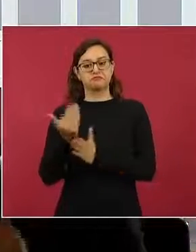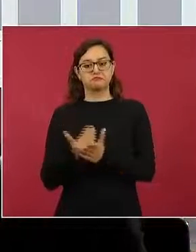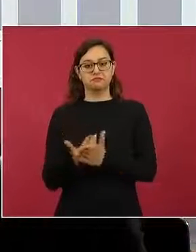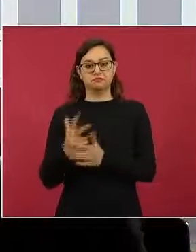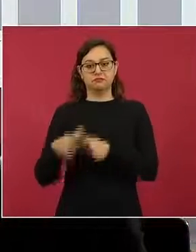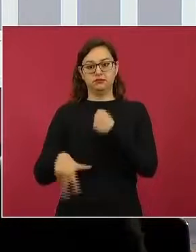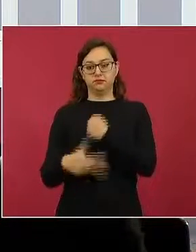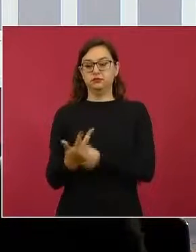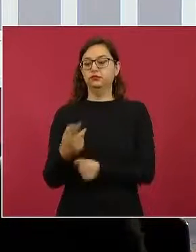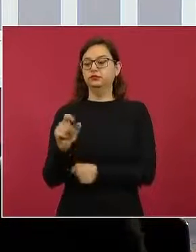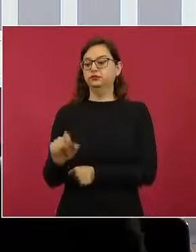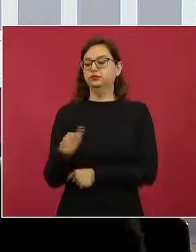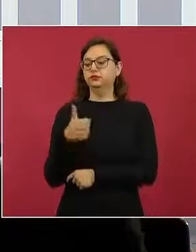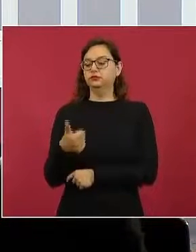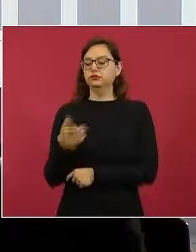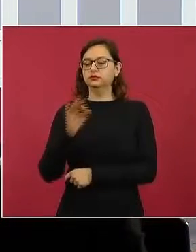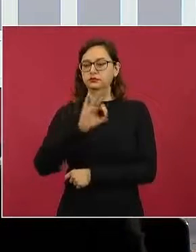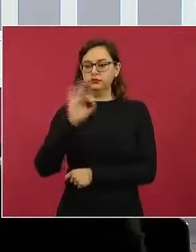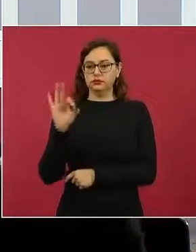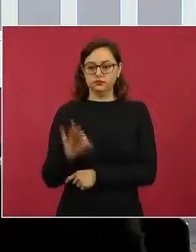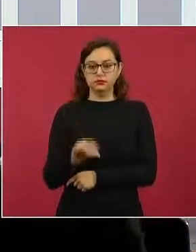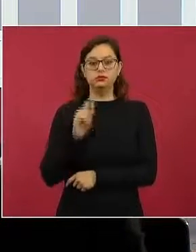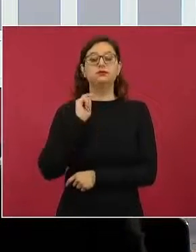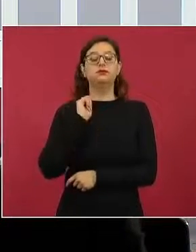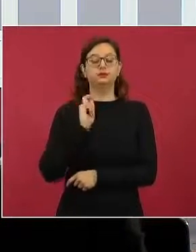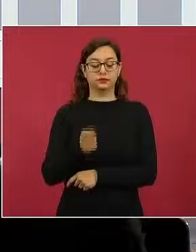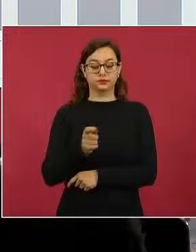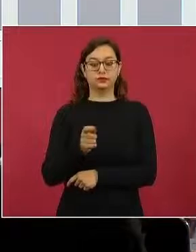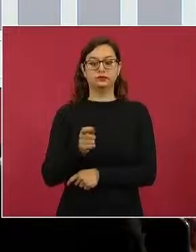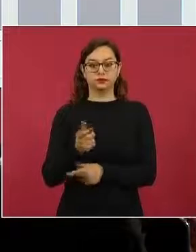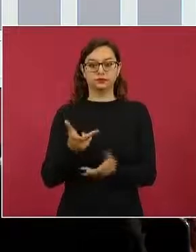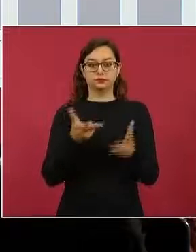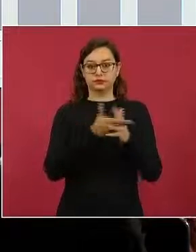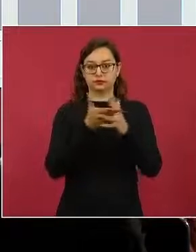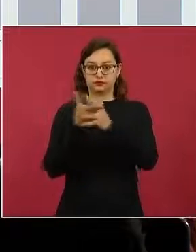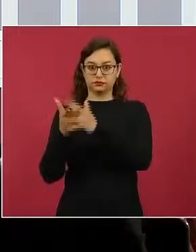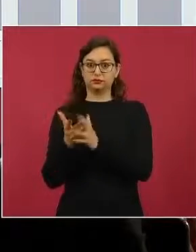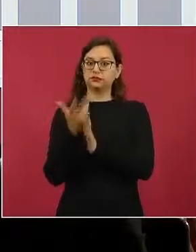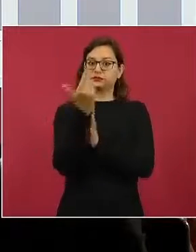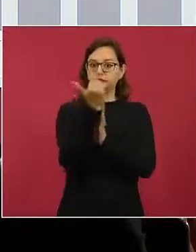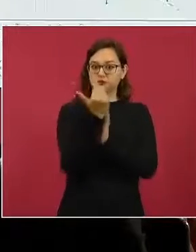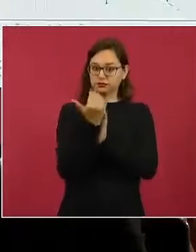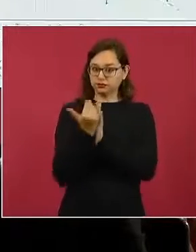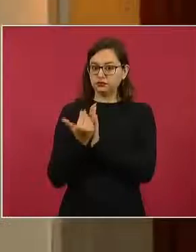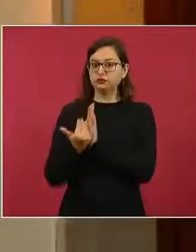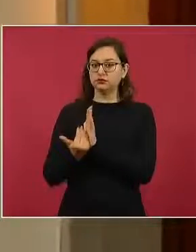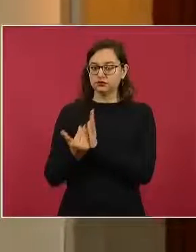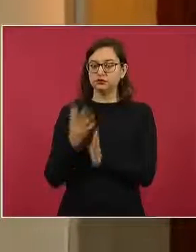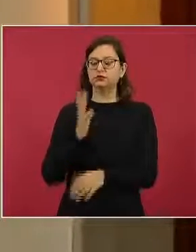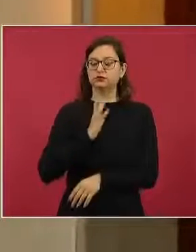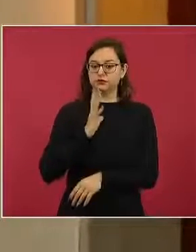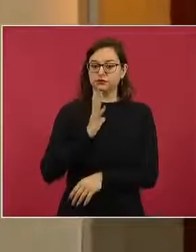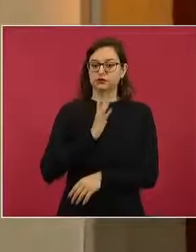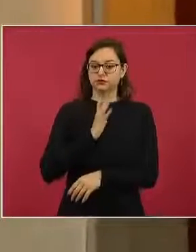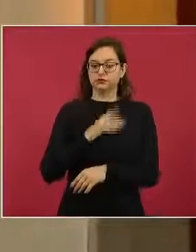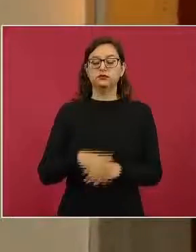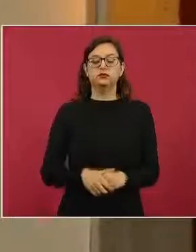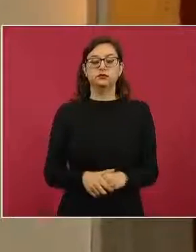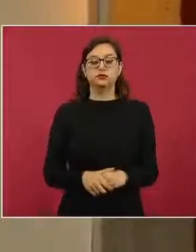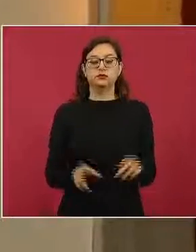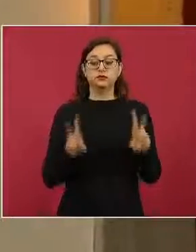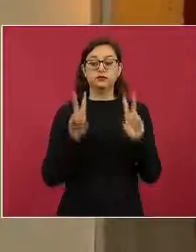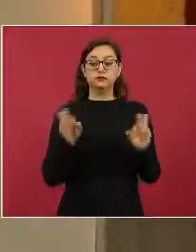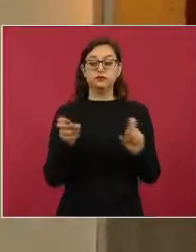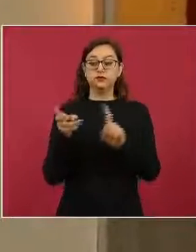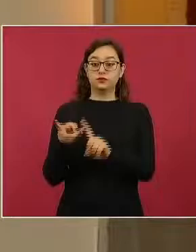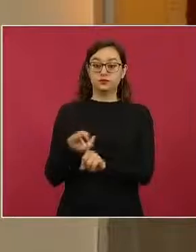13.6%, lo que reafirma la tendencia a la baja en cuanto a los homicidios dolosos. En cuanto a secuestro,